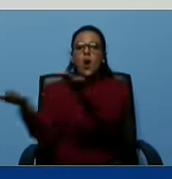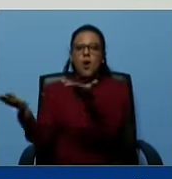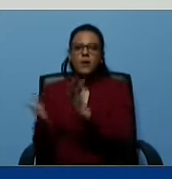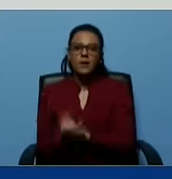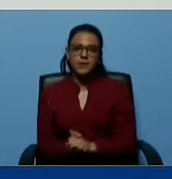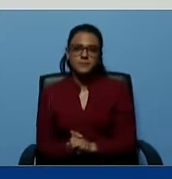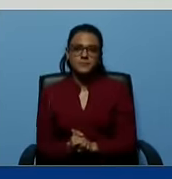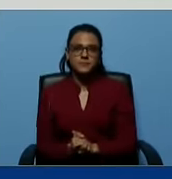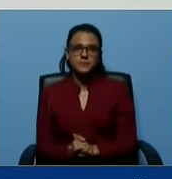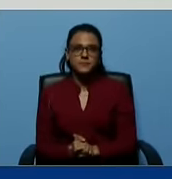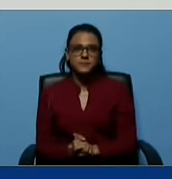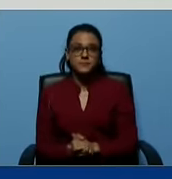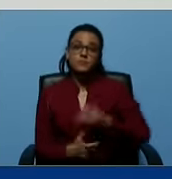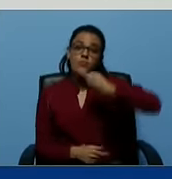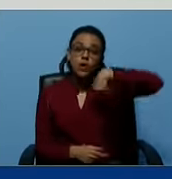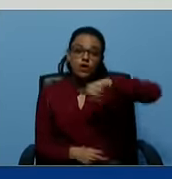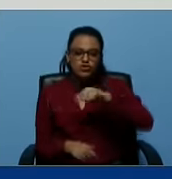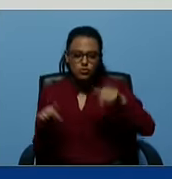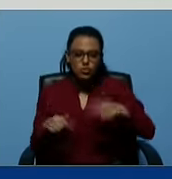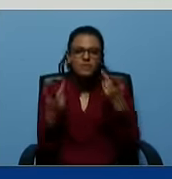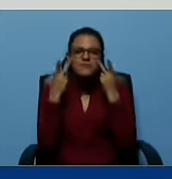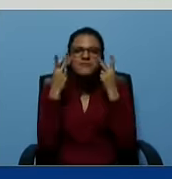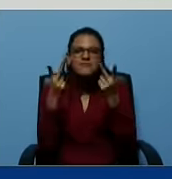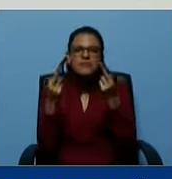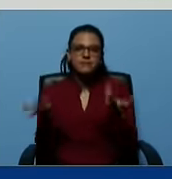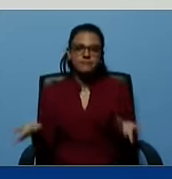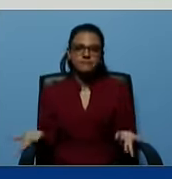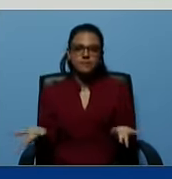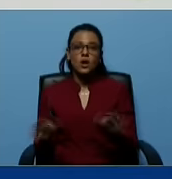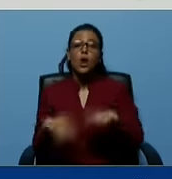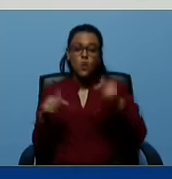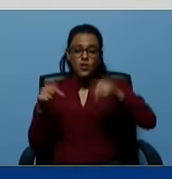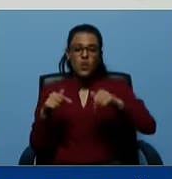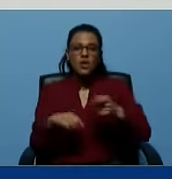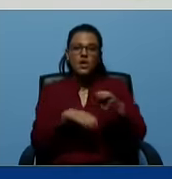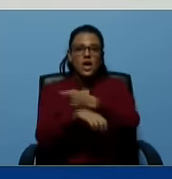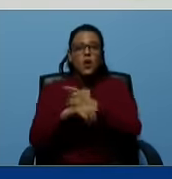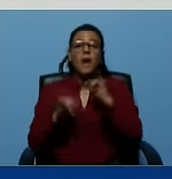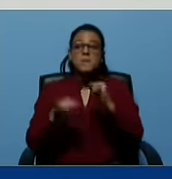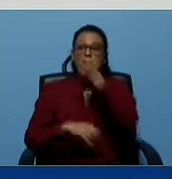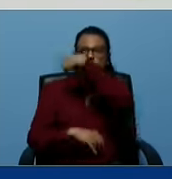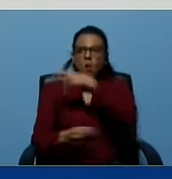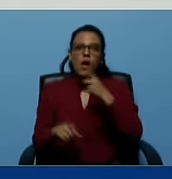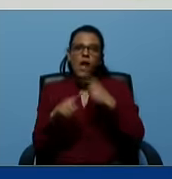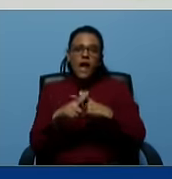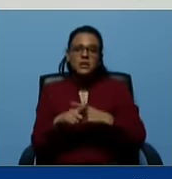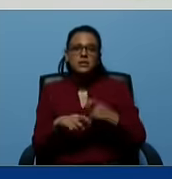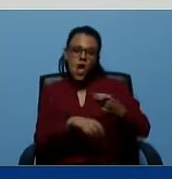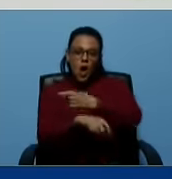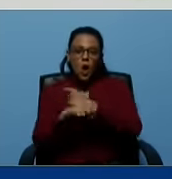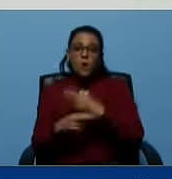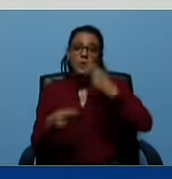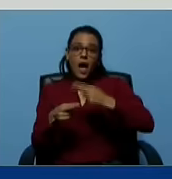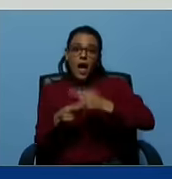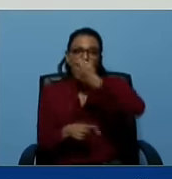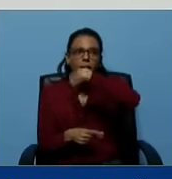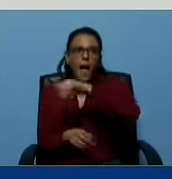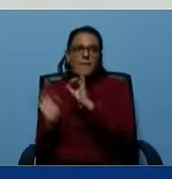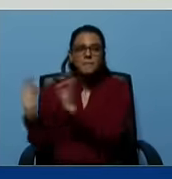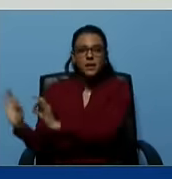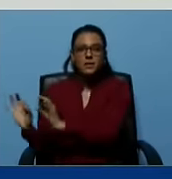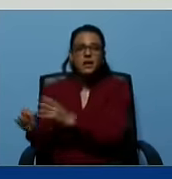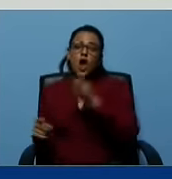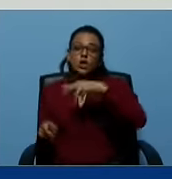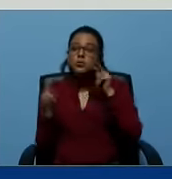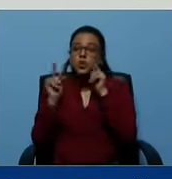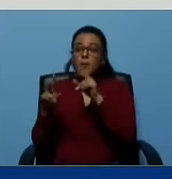Nosotros lo vimos cuando aquí gobernaba la derecha, gobernaban los apellidos. Y luego vimos